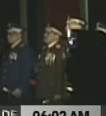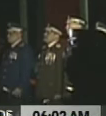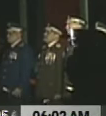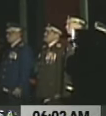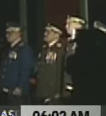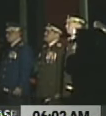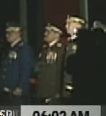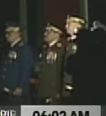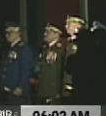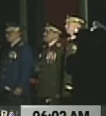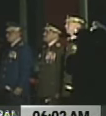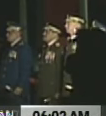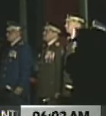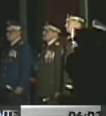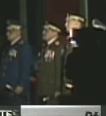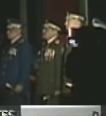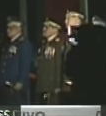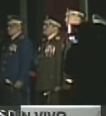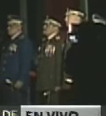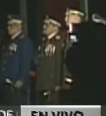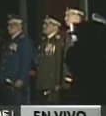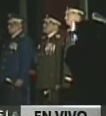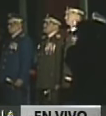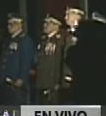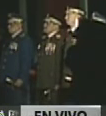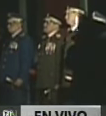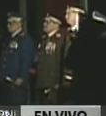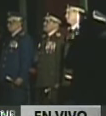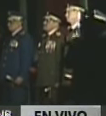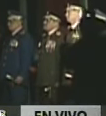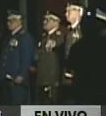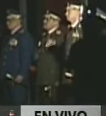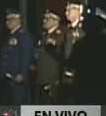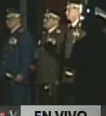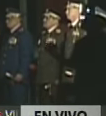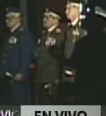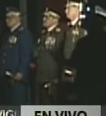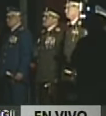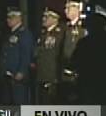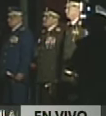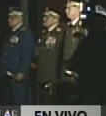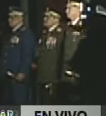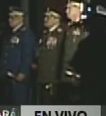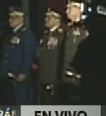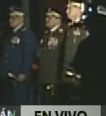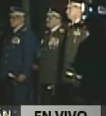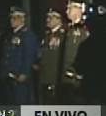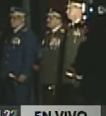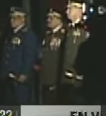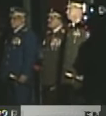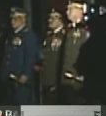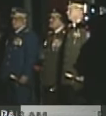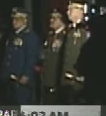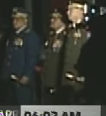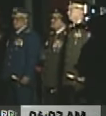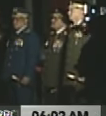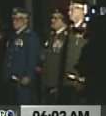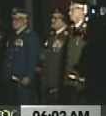Venezuela, Gloria al Bravo Pueblo. ¡Con vista la bandera nacional!